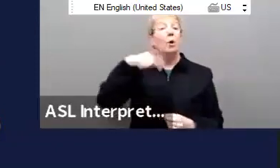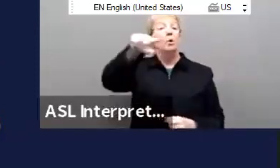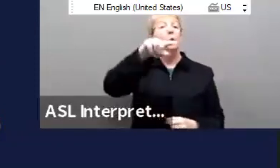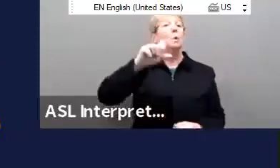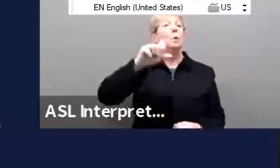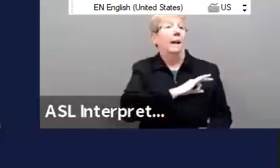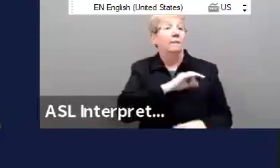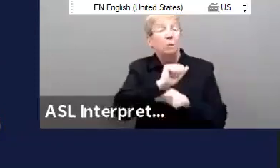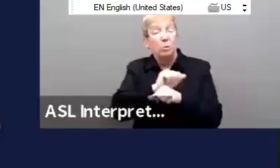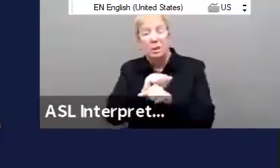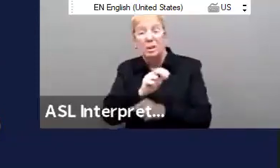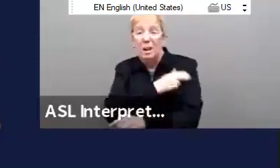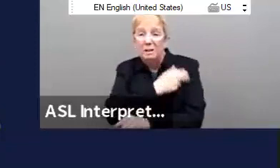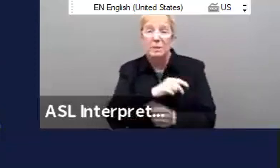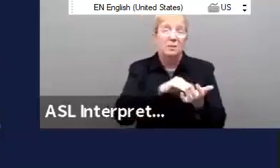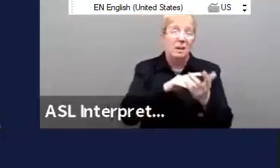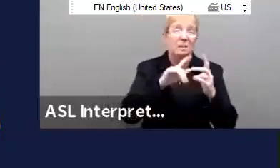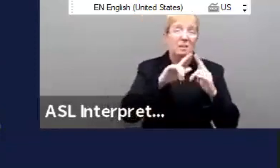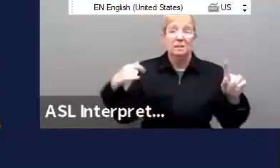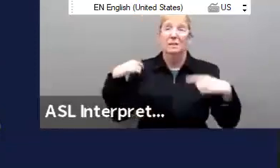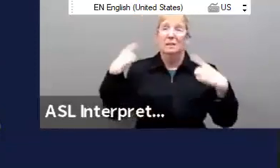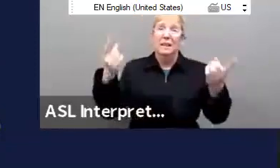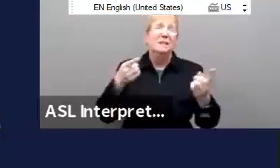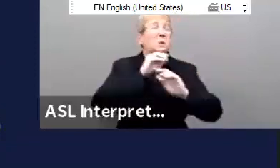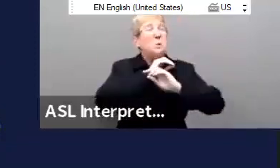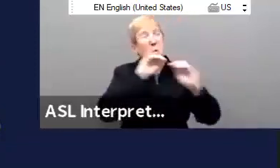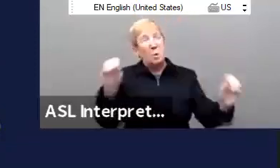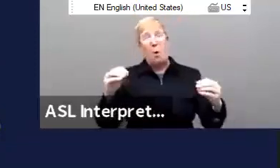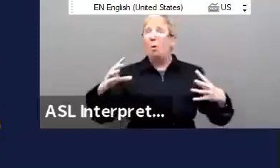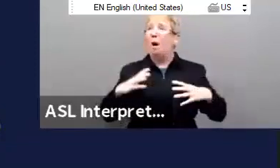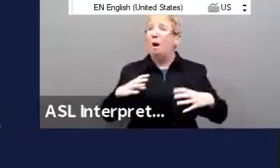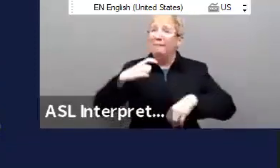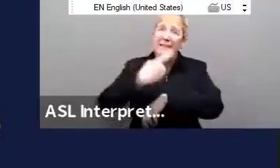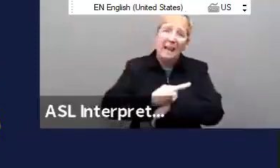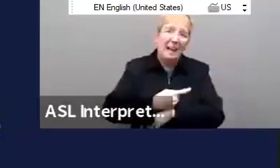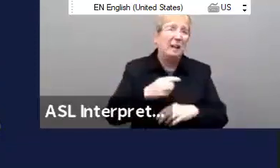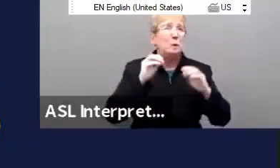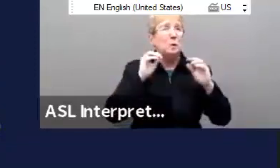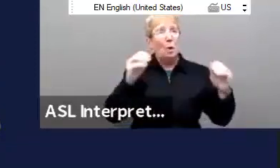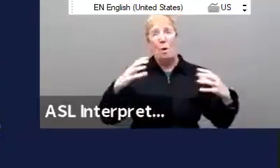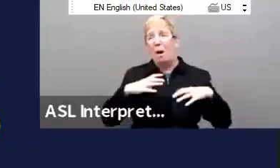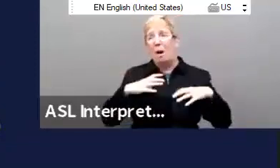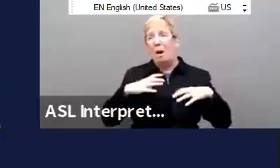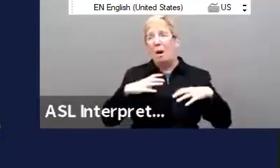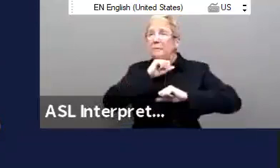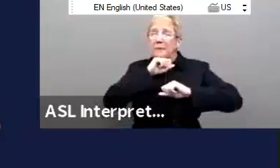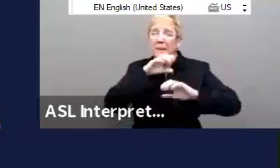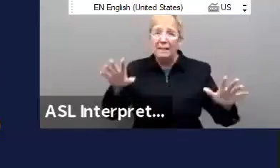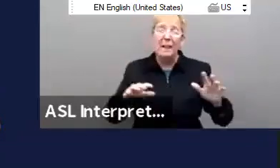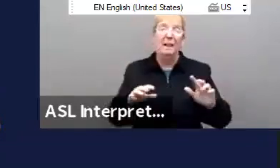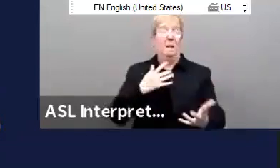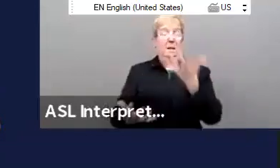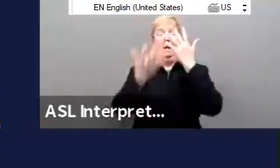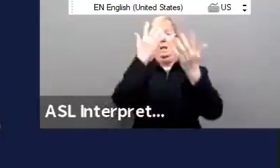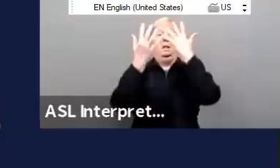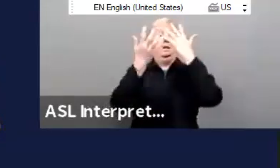promulgar decretos de vacunación. Sus acciones protegen la vida y el bienestar